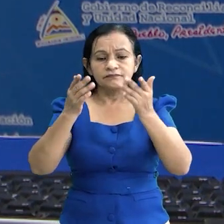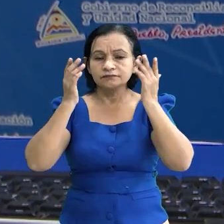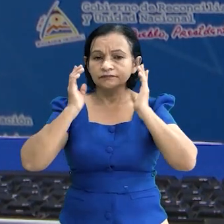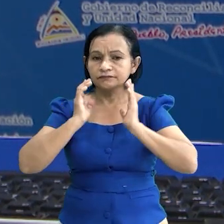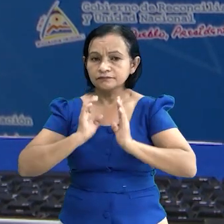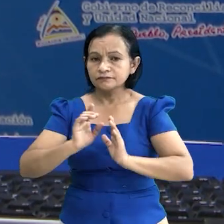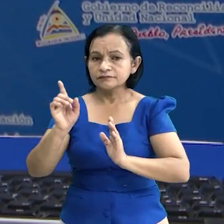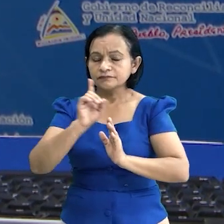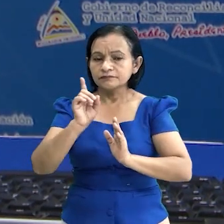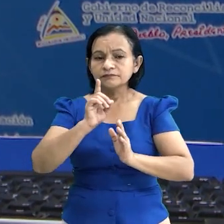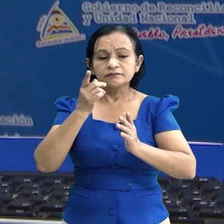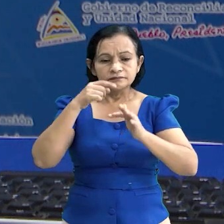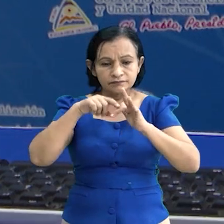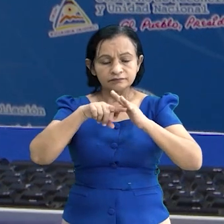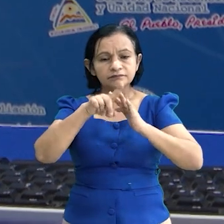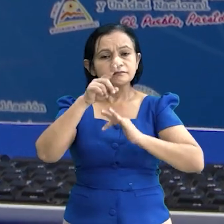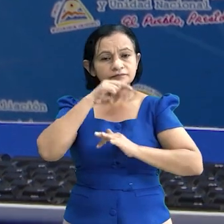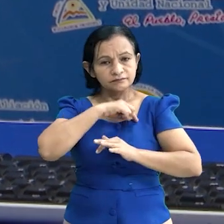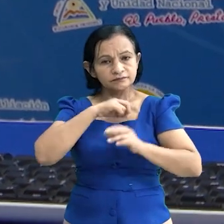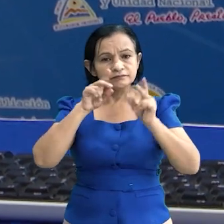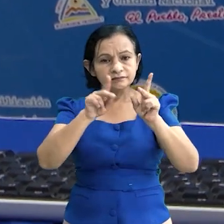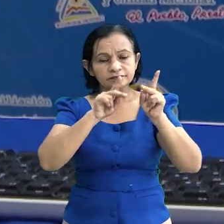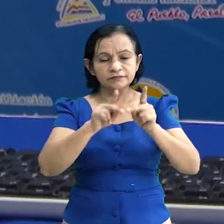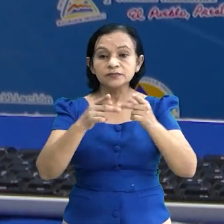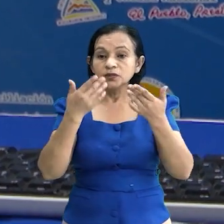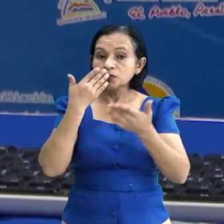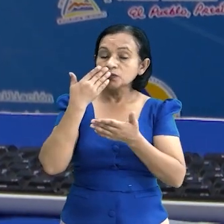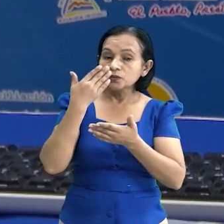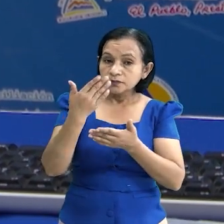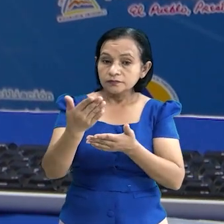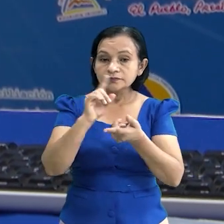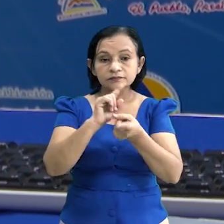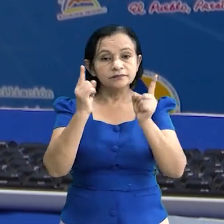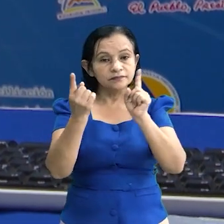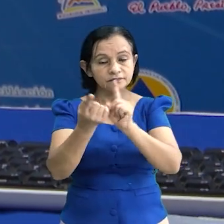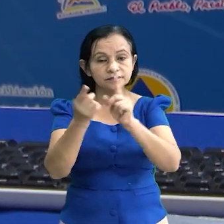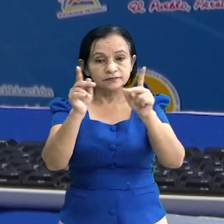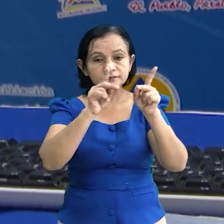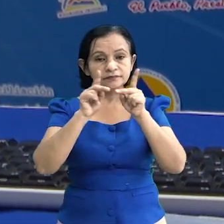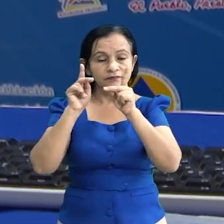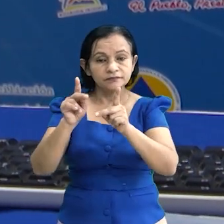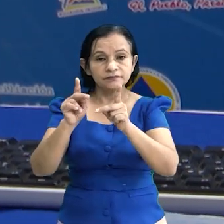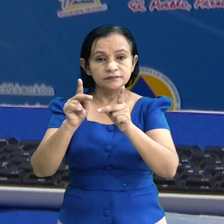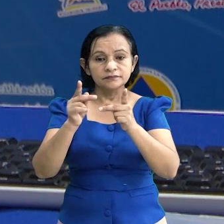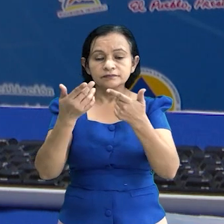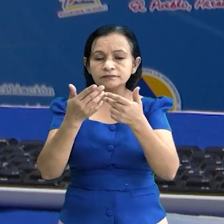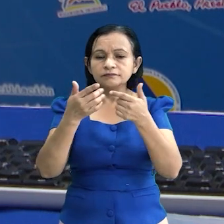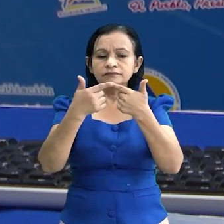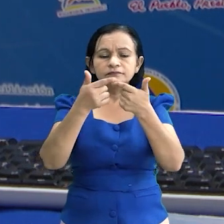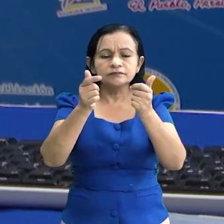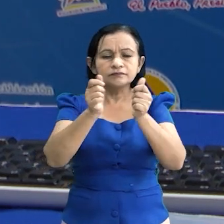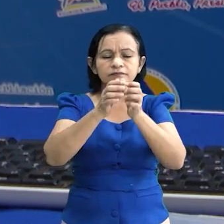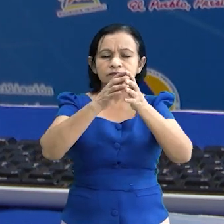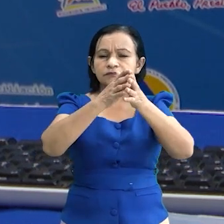físico, sino a psicológico. Es increíble el cambio que nosotros hemos tenido. Somos una gran